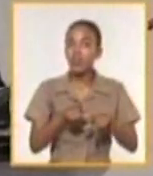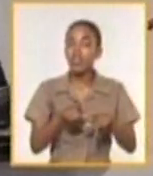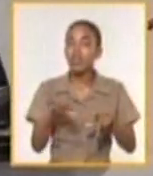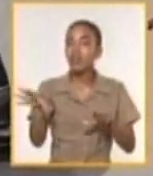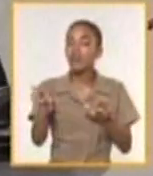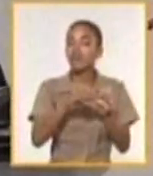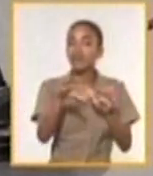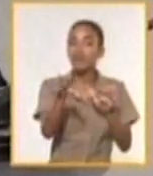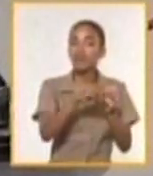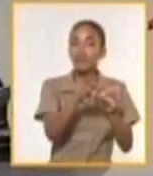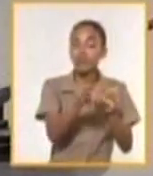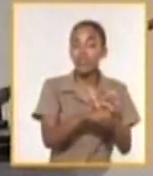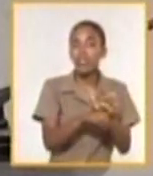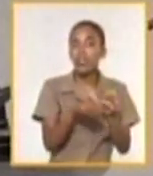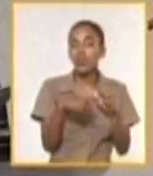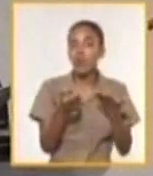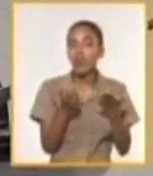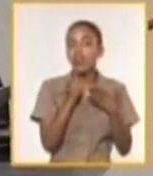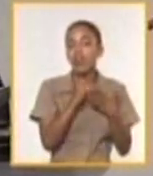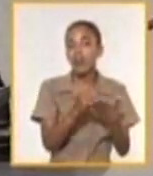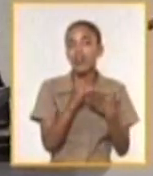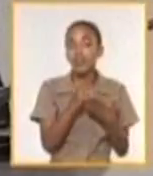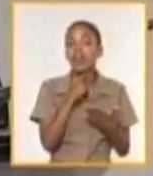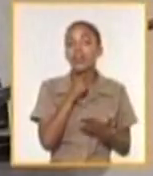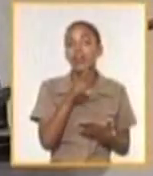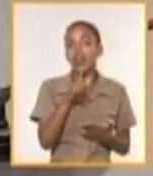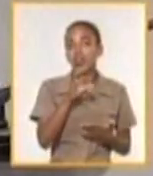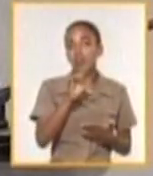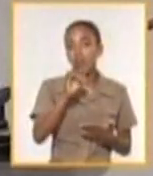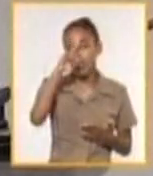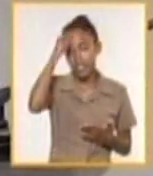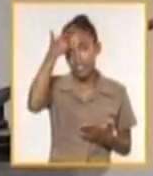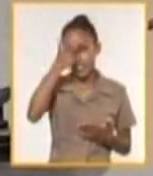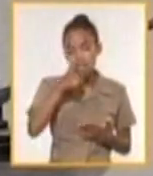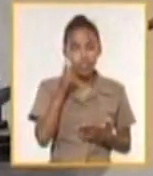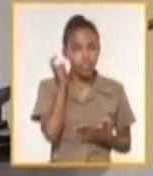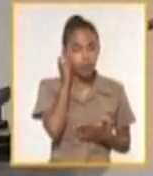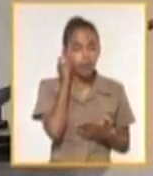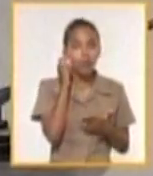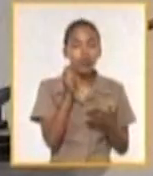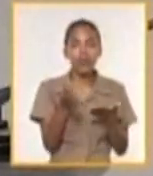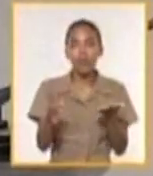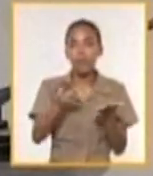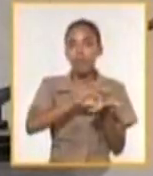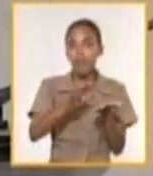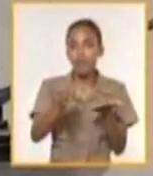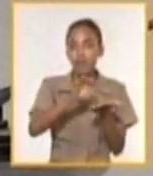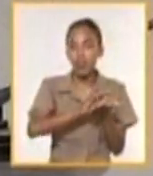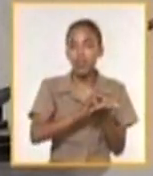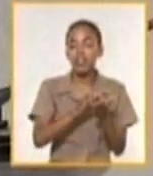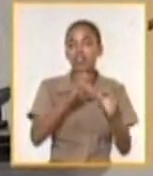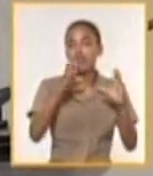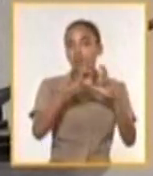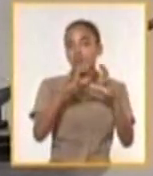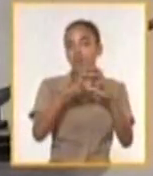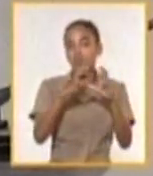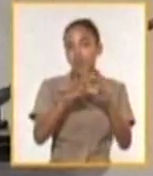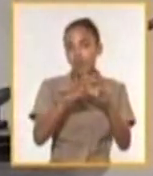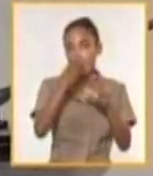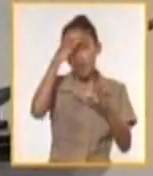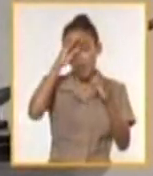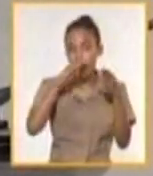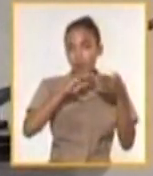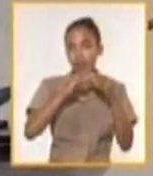de alguna manera con la ayuda de la doctora Eloísa Carrera en las páginas de Cuba Debate. Pero ese acervo